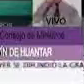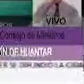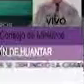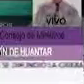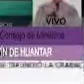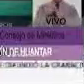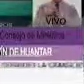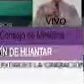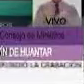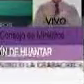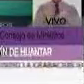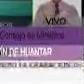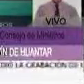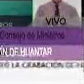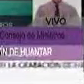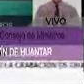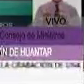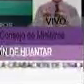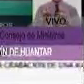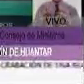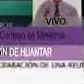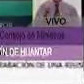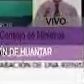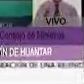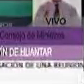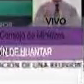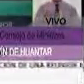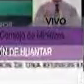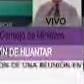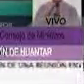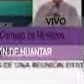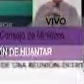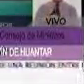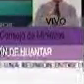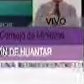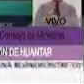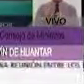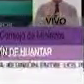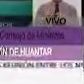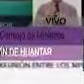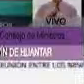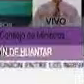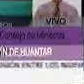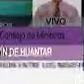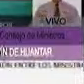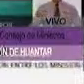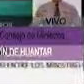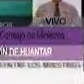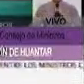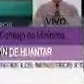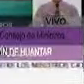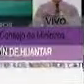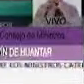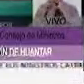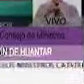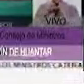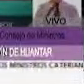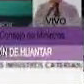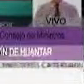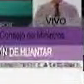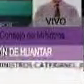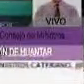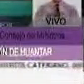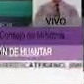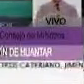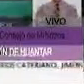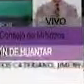la Corte Interamericana. No tenía el propósito, porque nuestra ejecutoria democrática así lo dice,